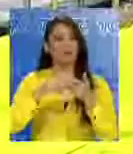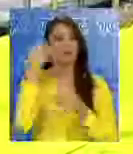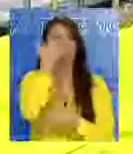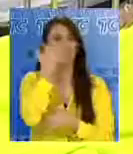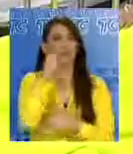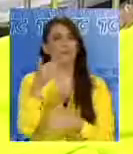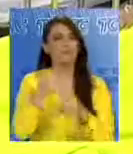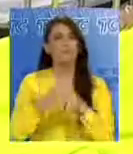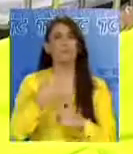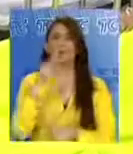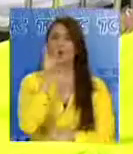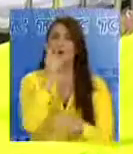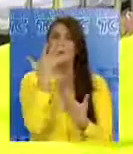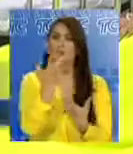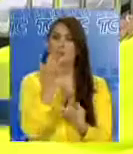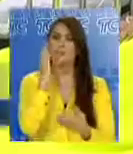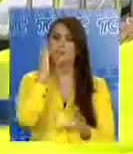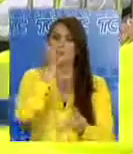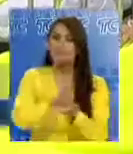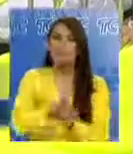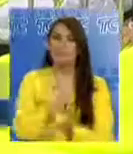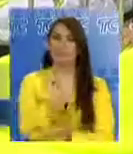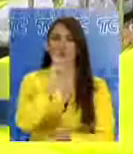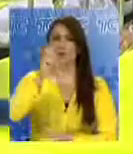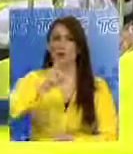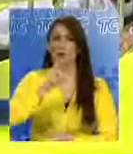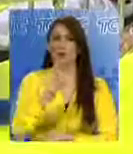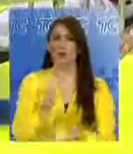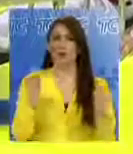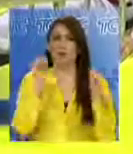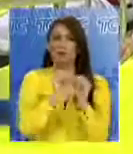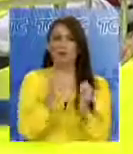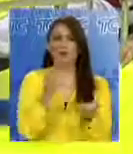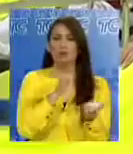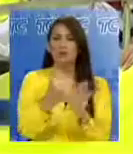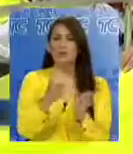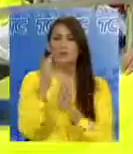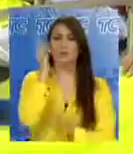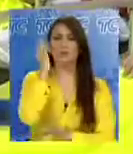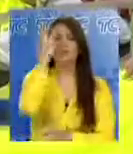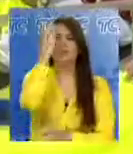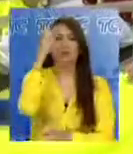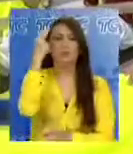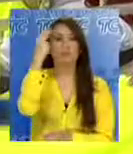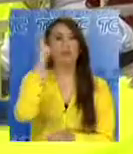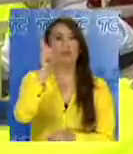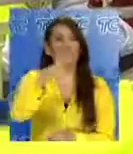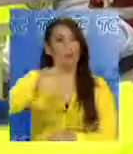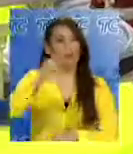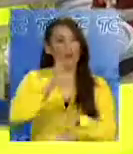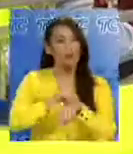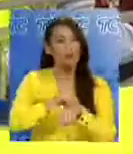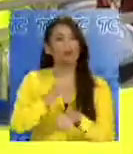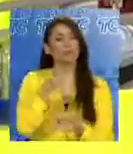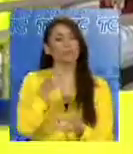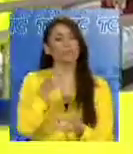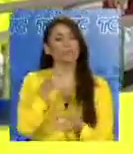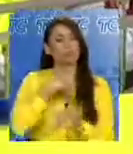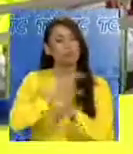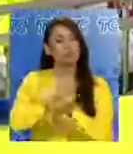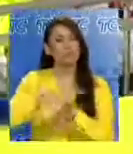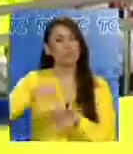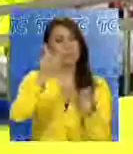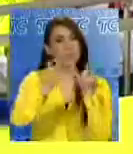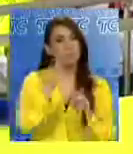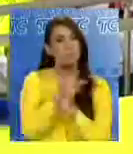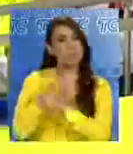Para prevenir las muertes maternas, la paciente debe realizarse los controles prenatales para que el médico pueda identificar si es un embarazo de